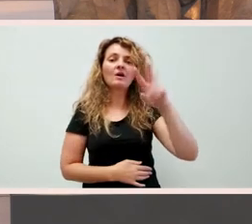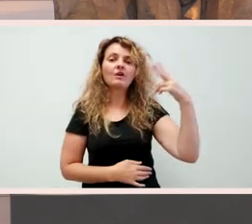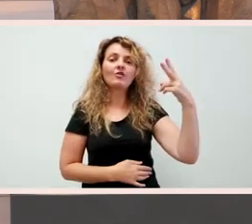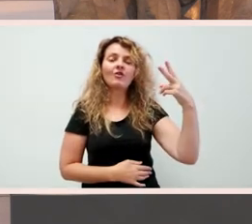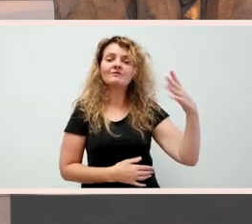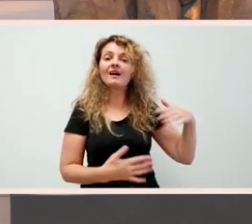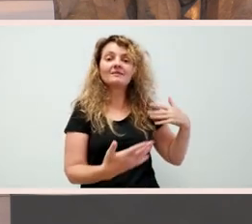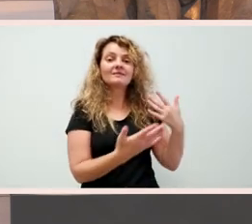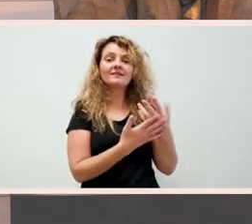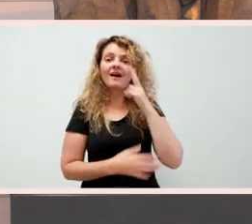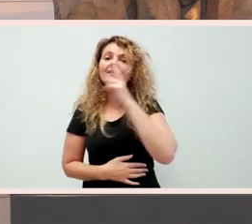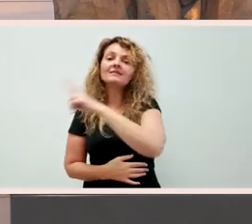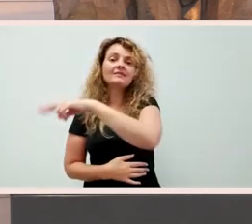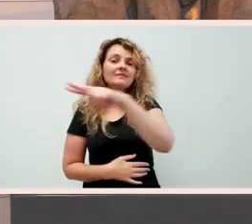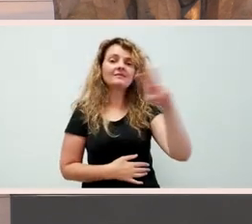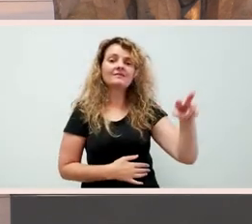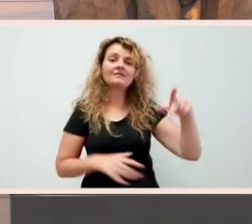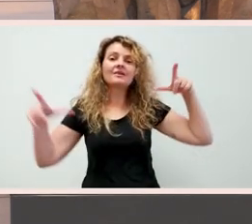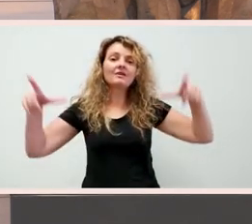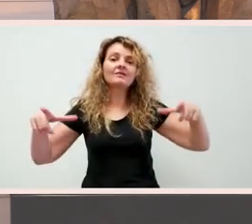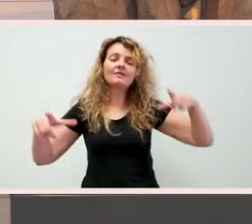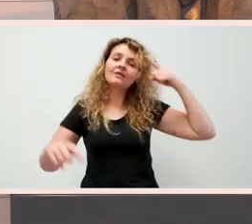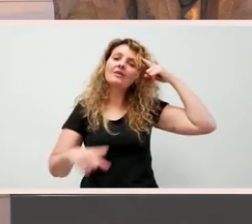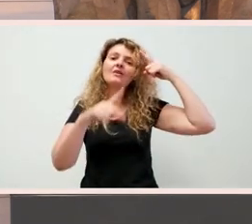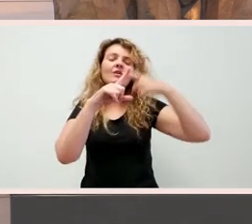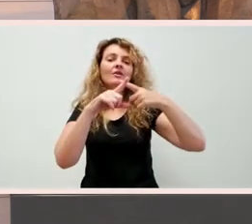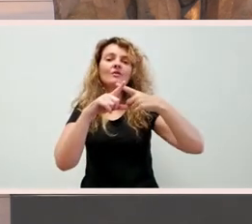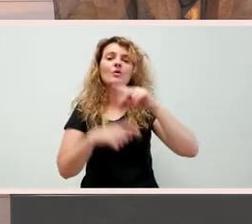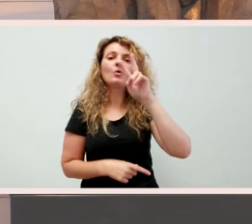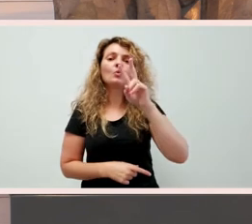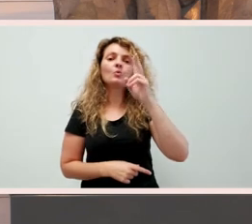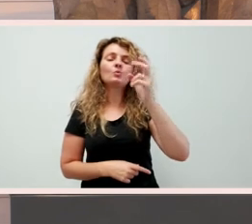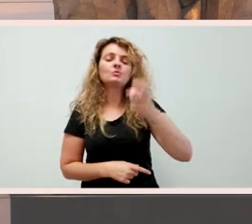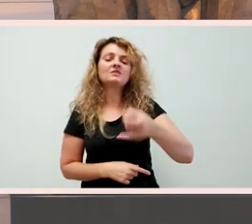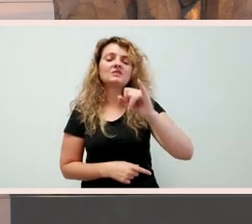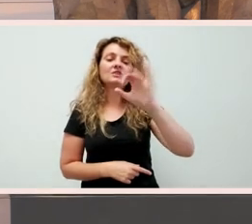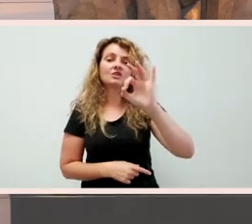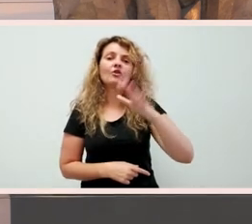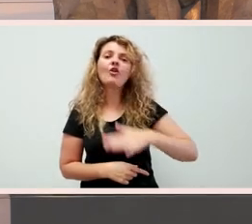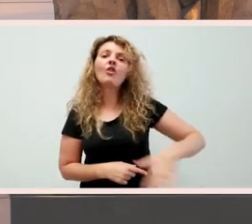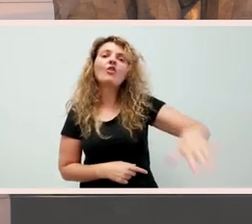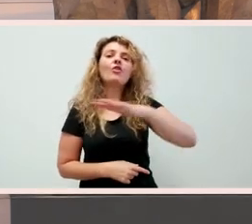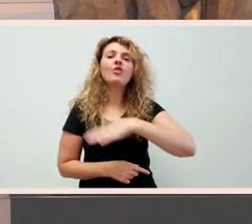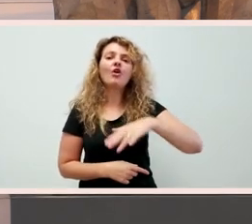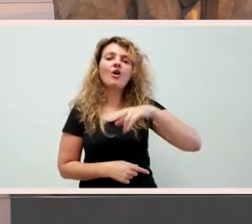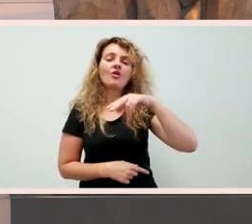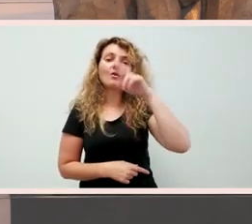ano 1942. Ata aquí a nosa visita pola sala dedicada ao Xio Souto,